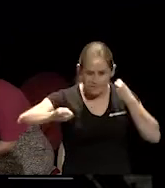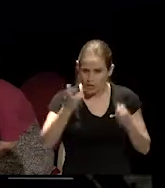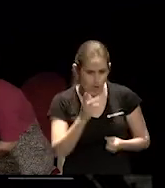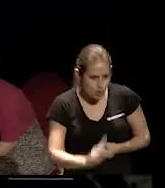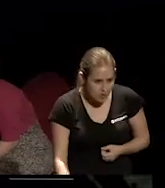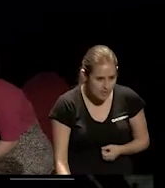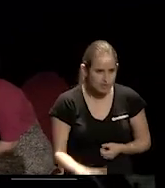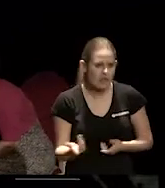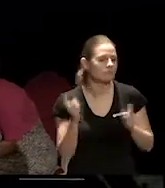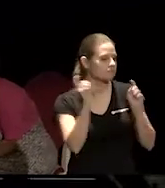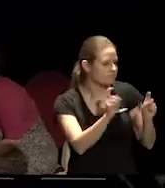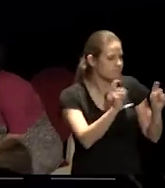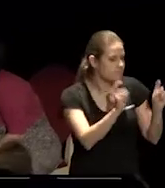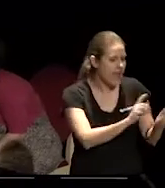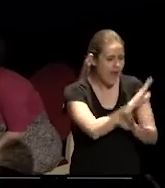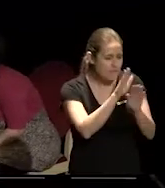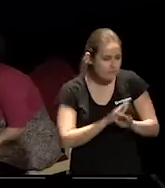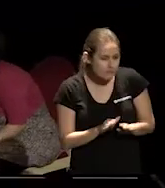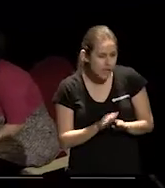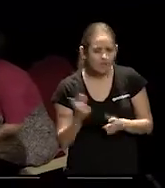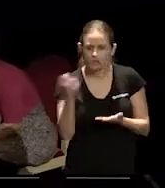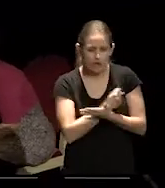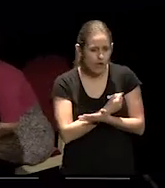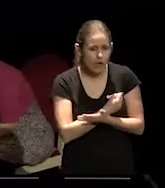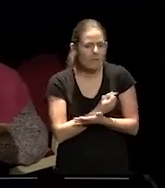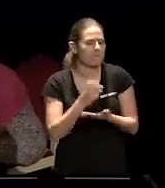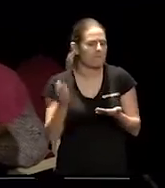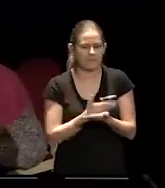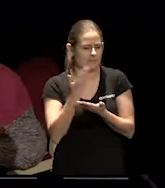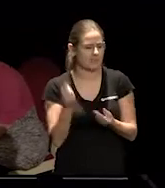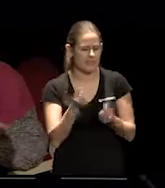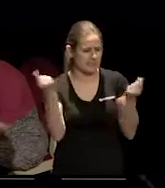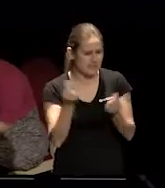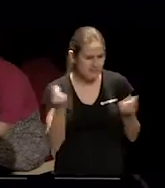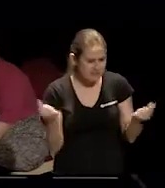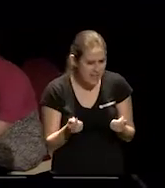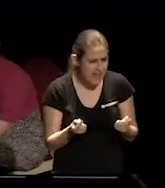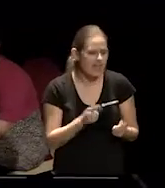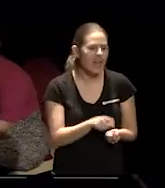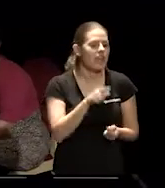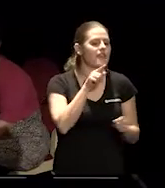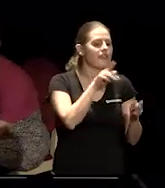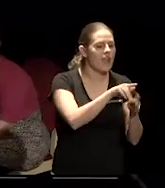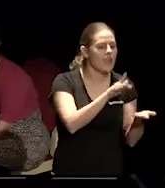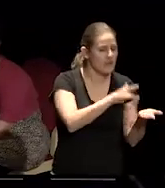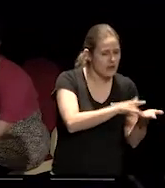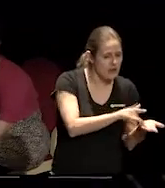de Hidrogenés hasta el punto de que se saben todas las canciones. ¿Sabes? Pasamos de Bisbal a Hidrogenés, ¡pum! Así, ta, ta, ta, ta.